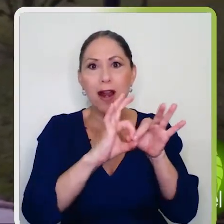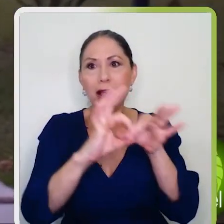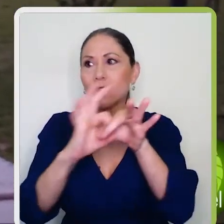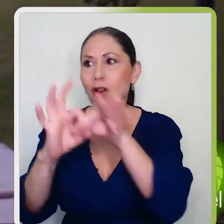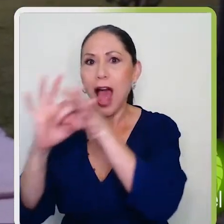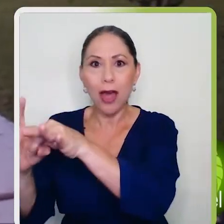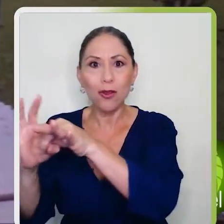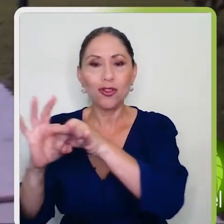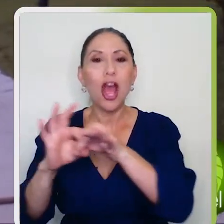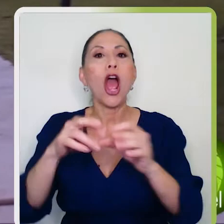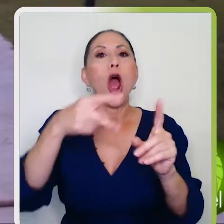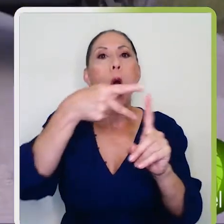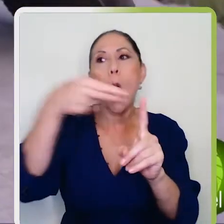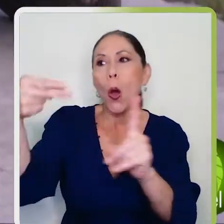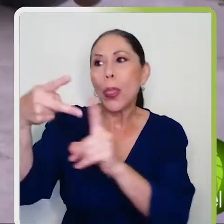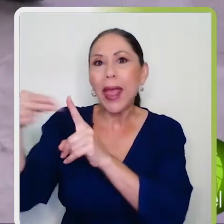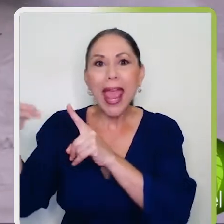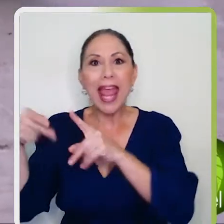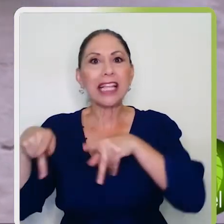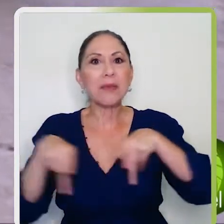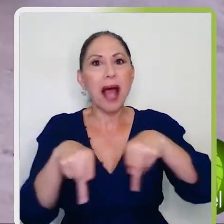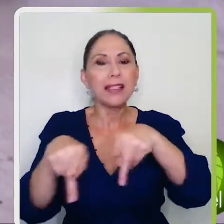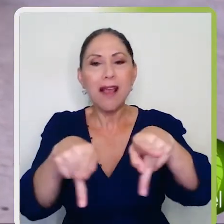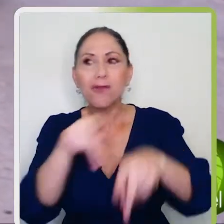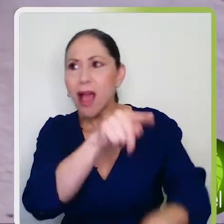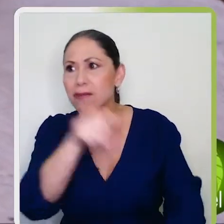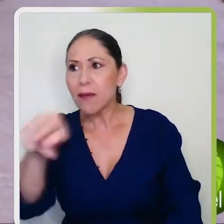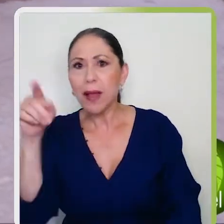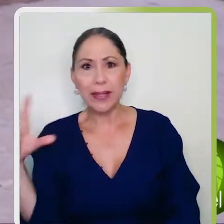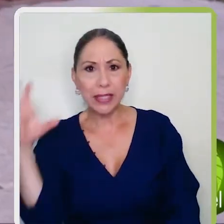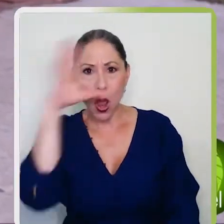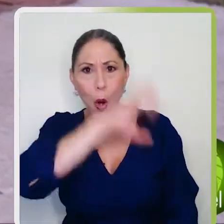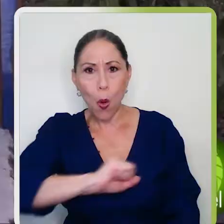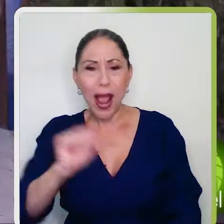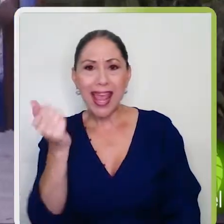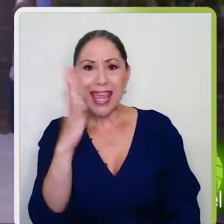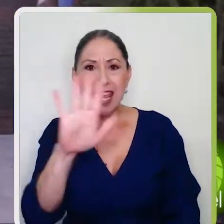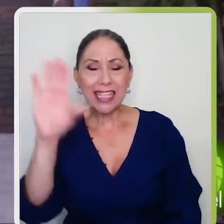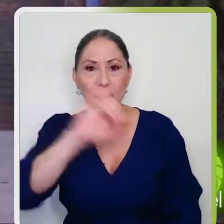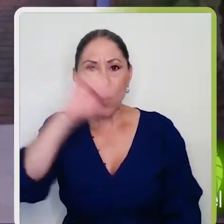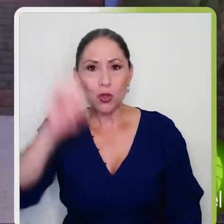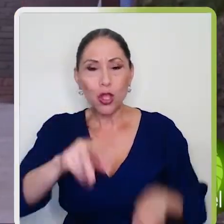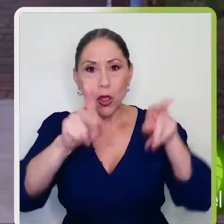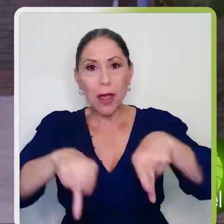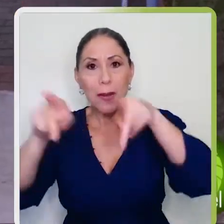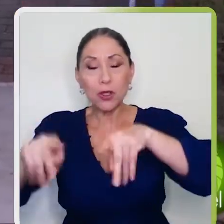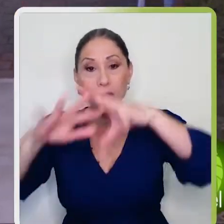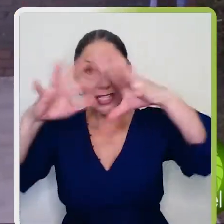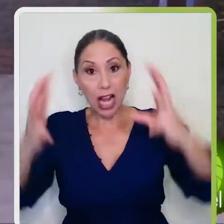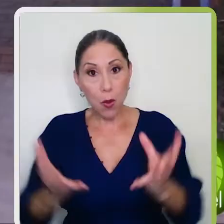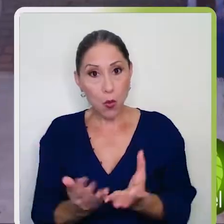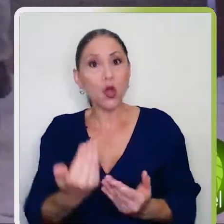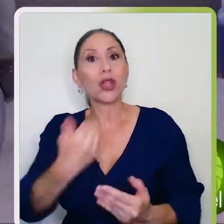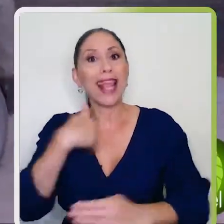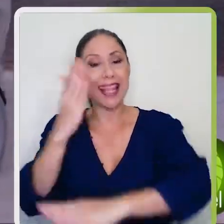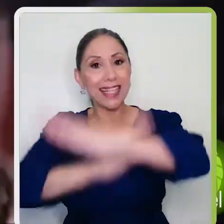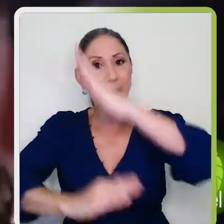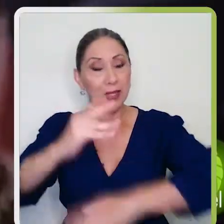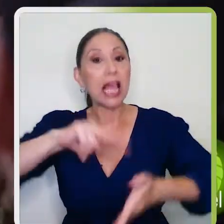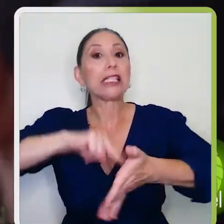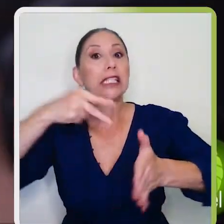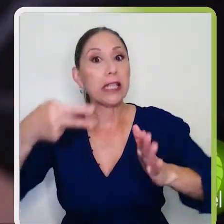den cuenta de esto, ¿verdad? Que el 15% de la población mundial vive con discapacidad, por lo tanto es un